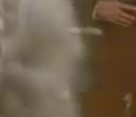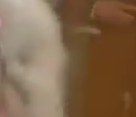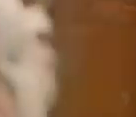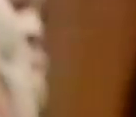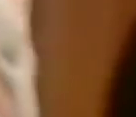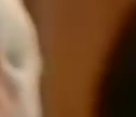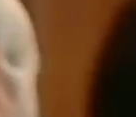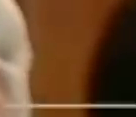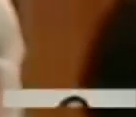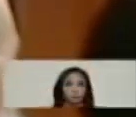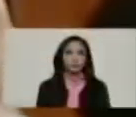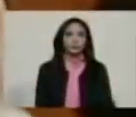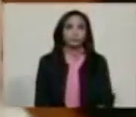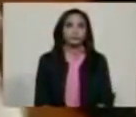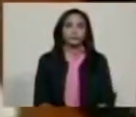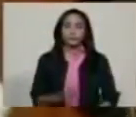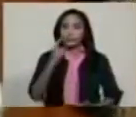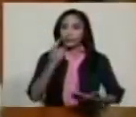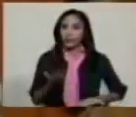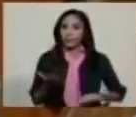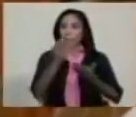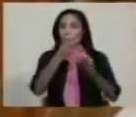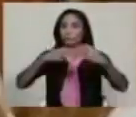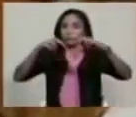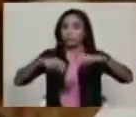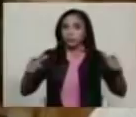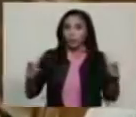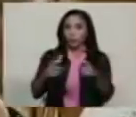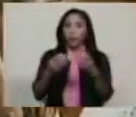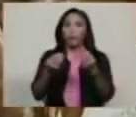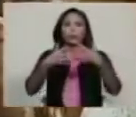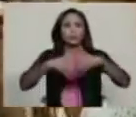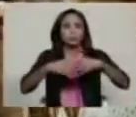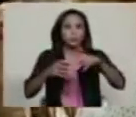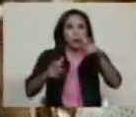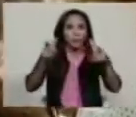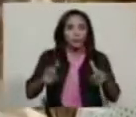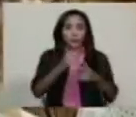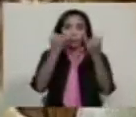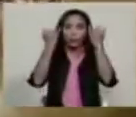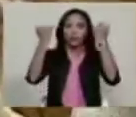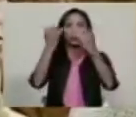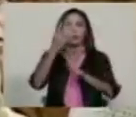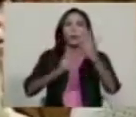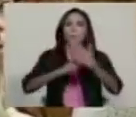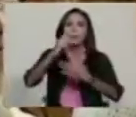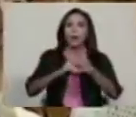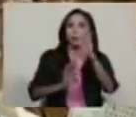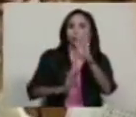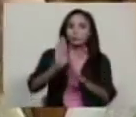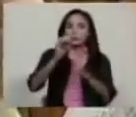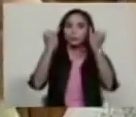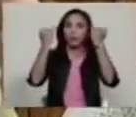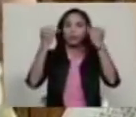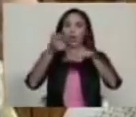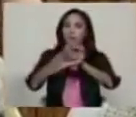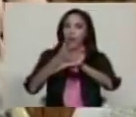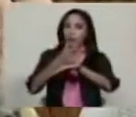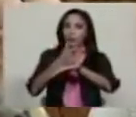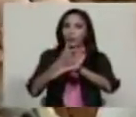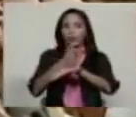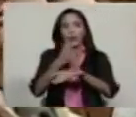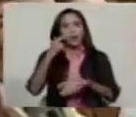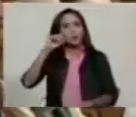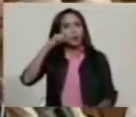de recuperación, crecimiento y prosperidad económica que adelanta, que impulsa el Ejecutivo Nacional. Recordemos